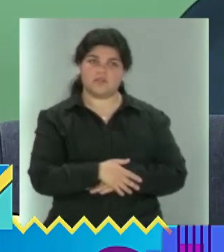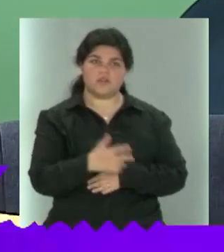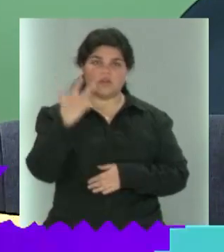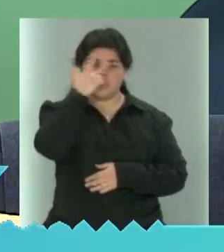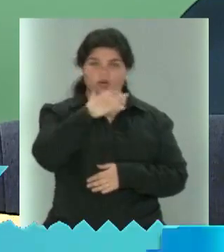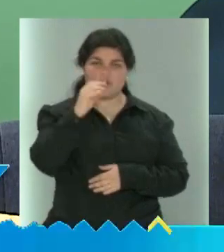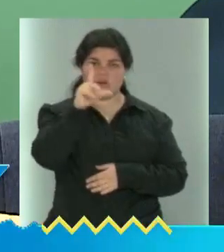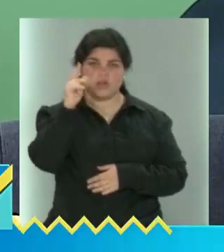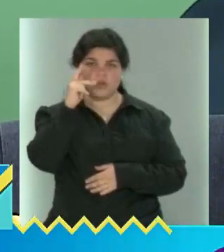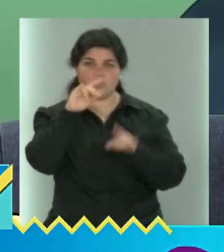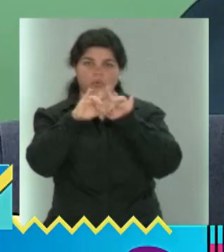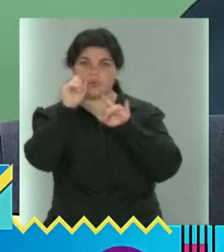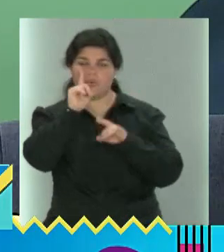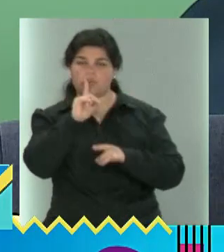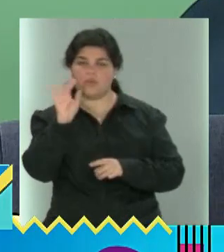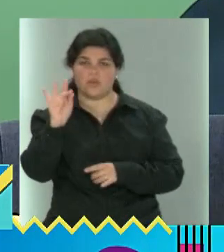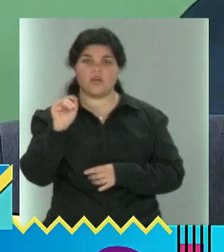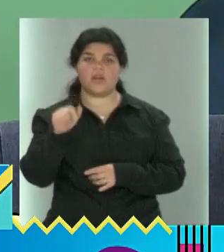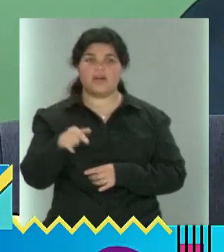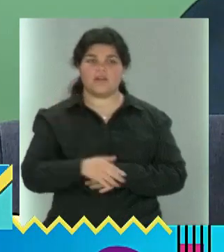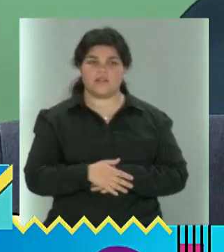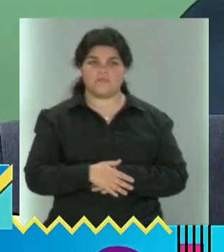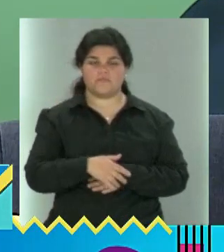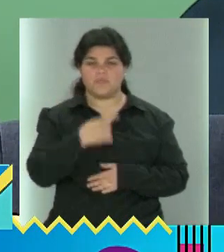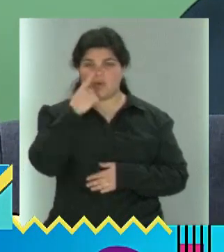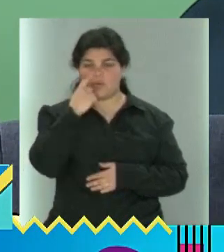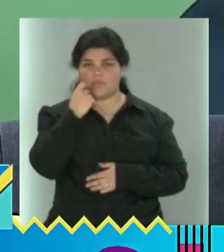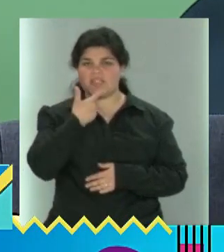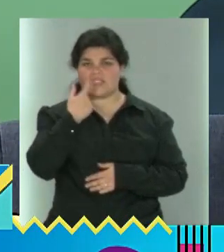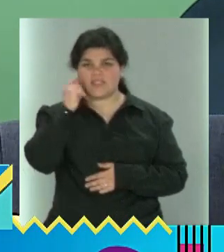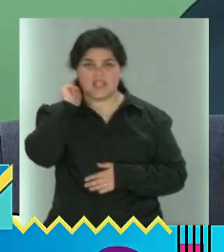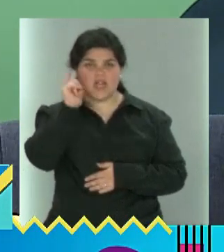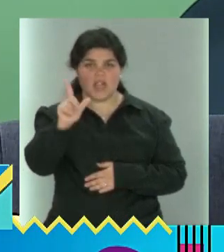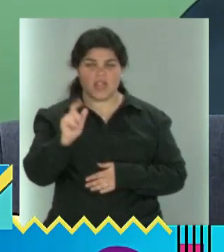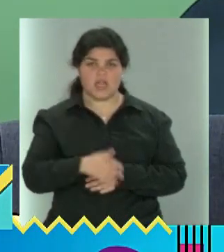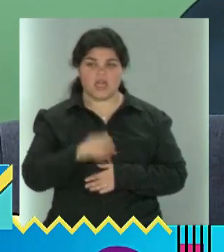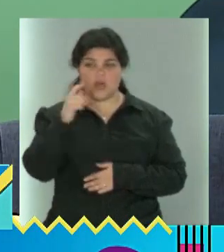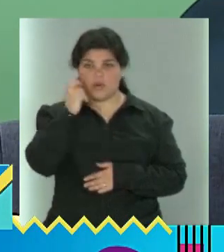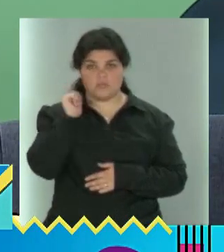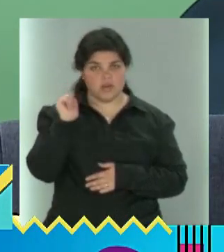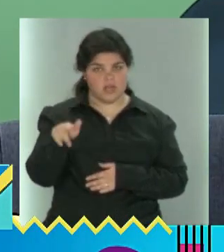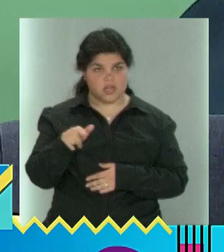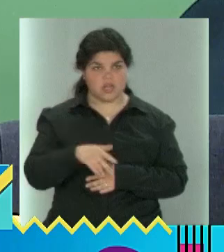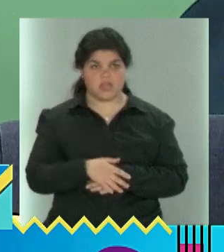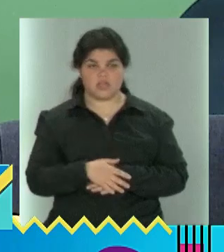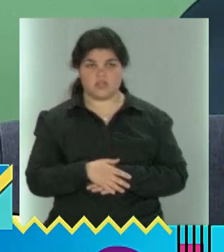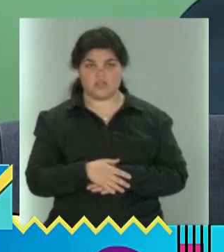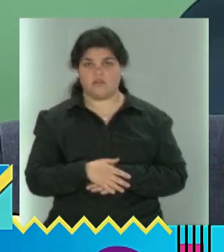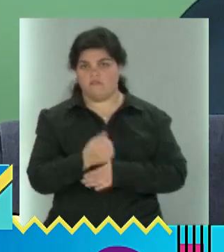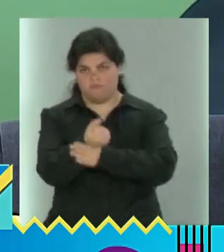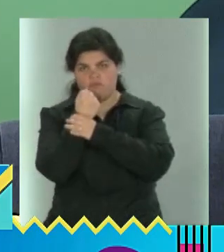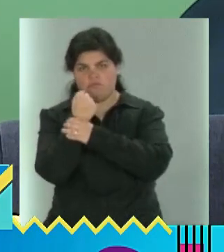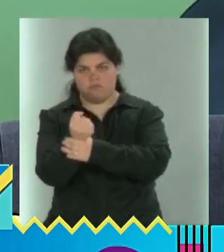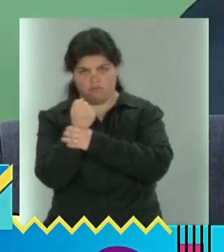es Steven Seagal. Él es Séptimo Dan de Aikido, un maestro muy reconocido a nivel mundial, obviamente famoso y